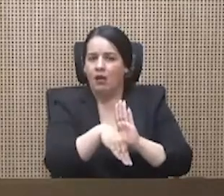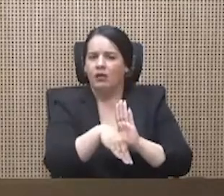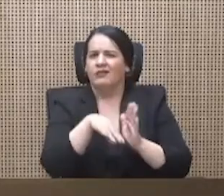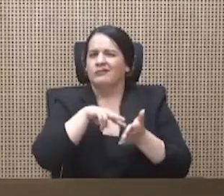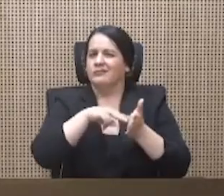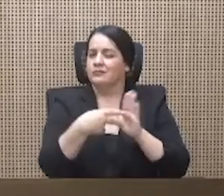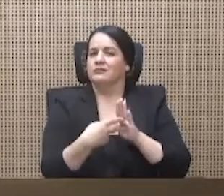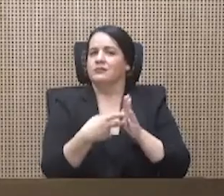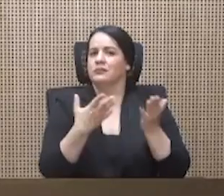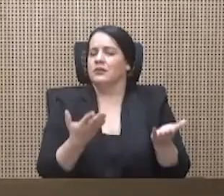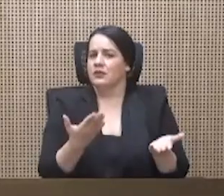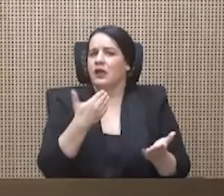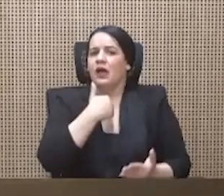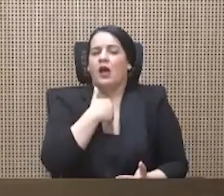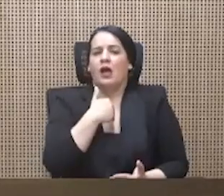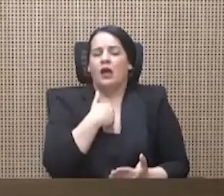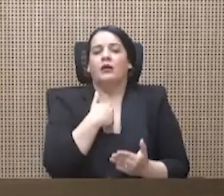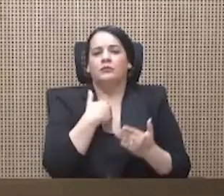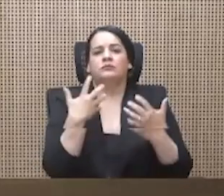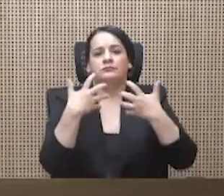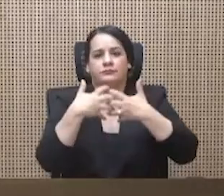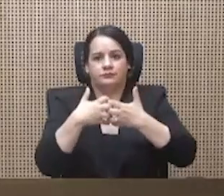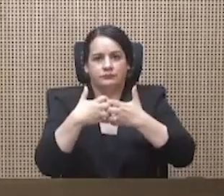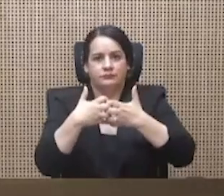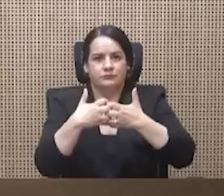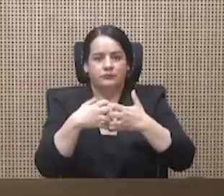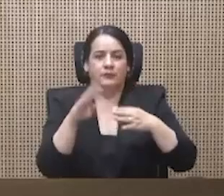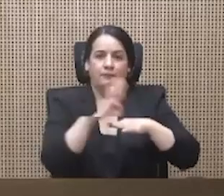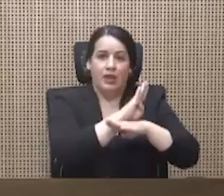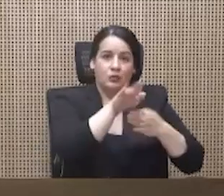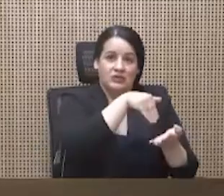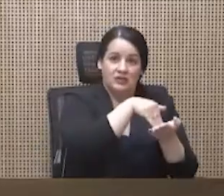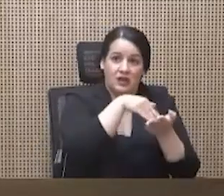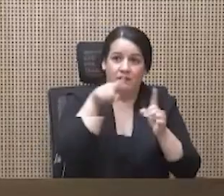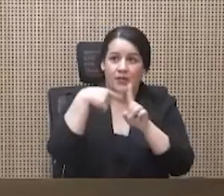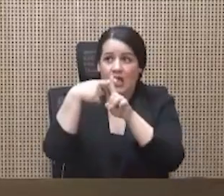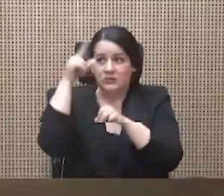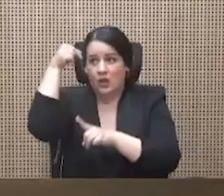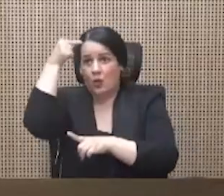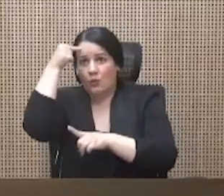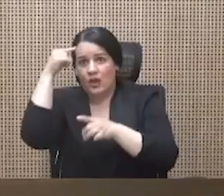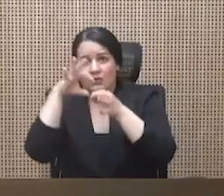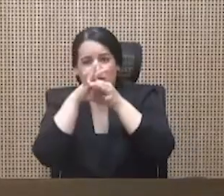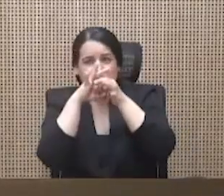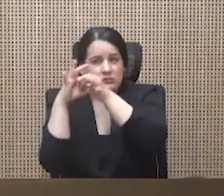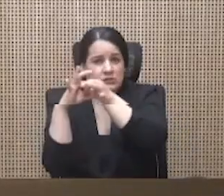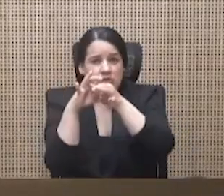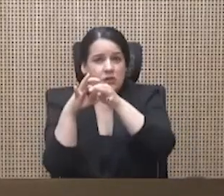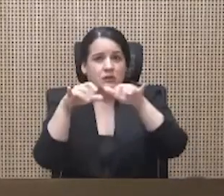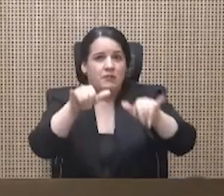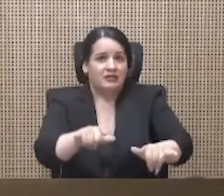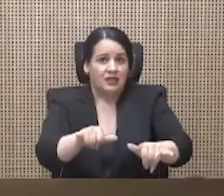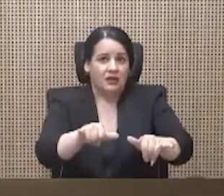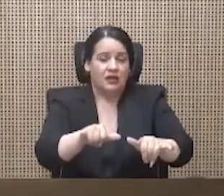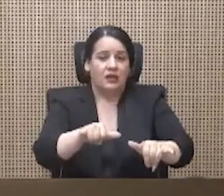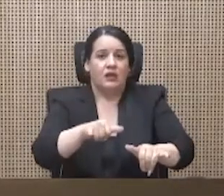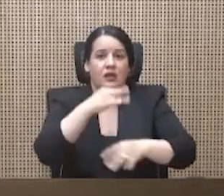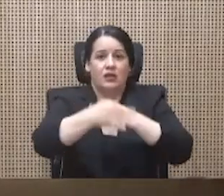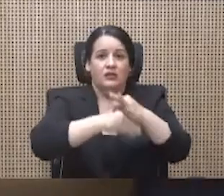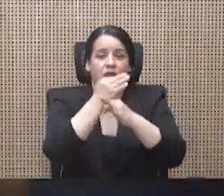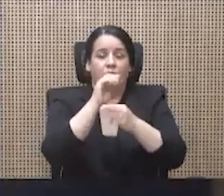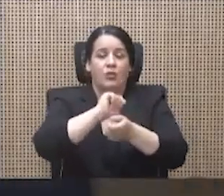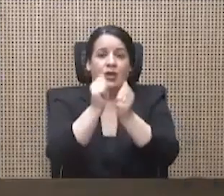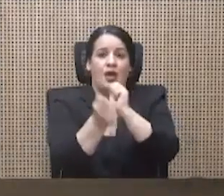una íntima relación entre el Banco Central y el gobierno para mantener el tipo de cambio bajo y disminuir